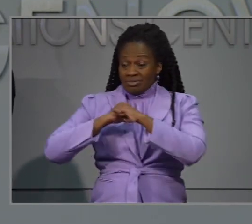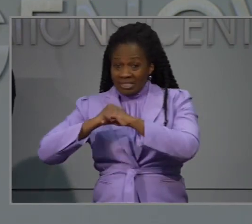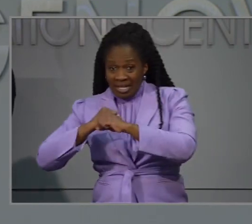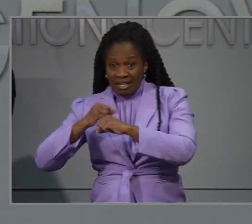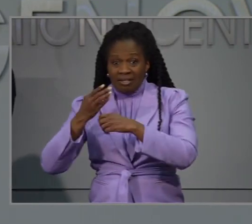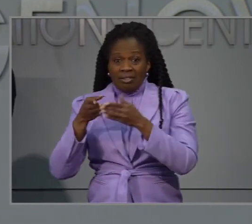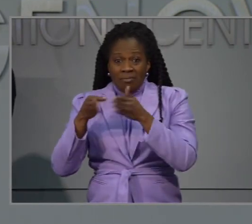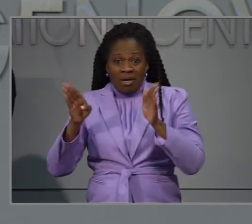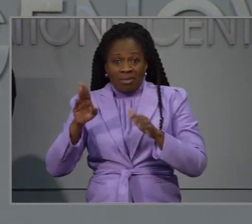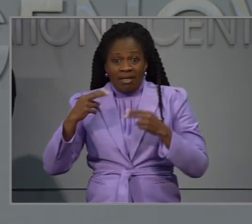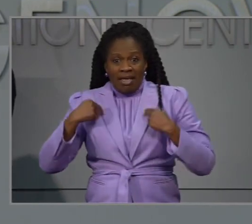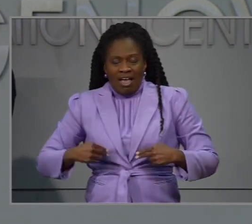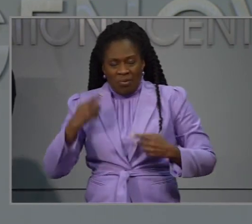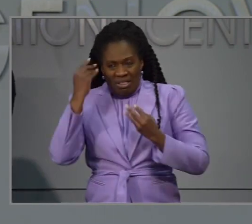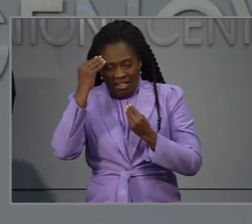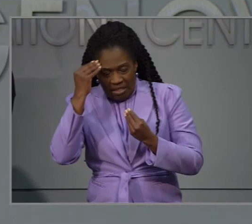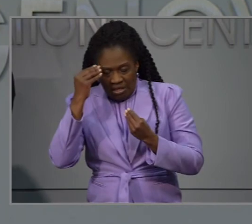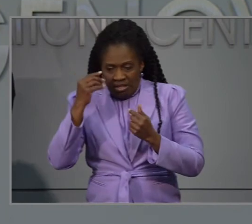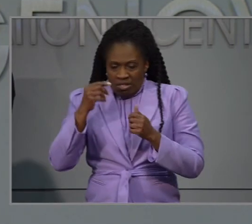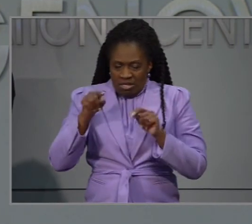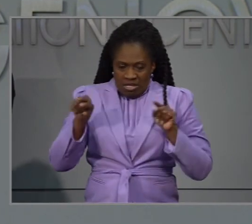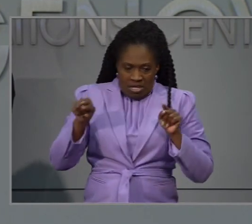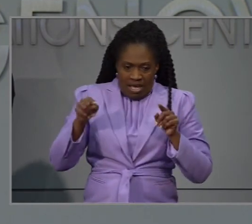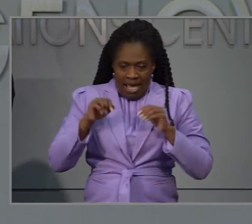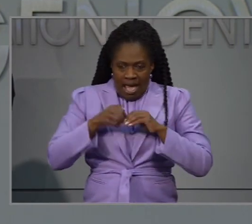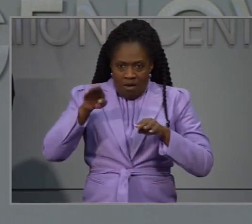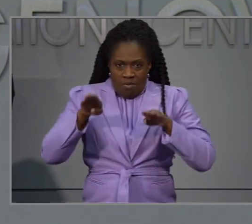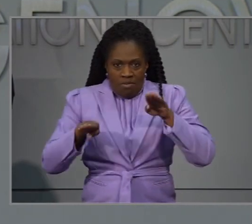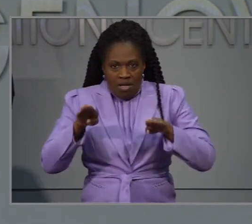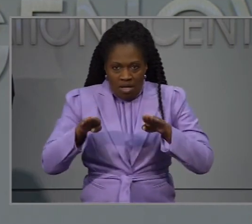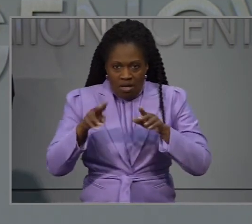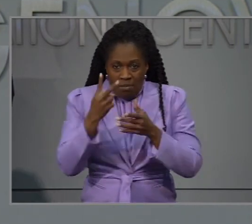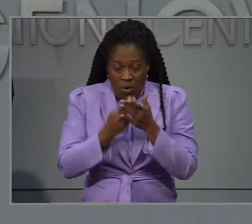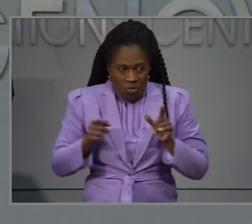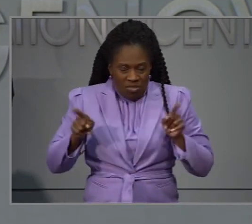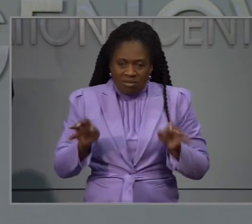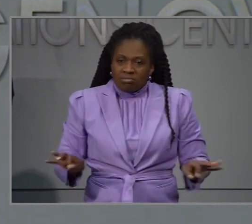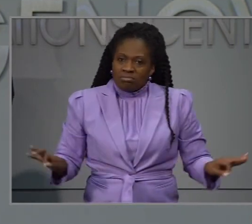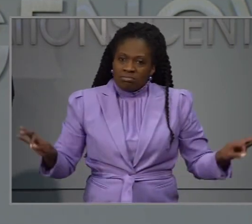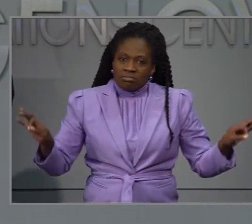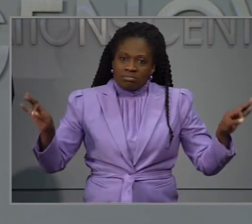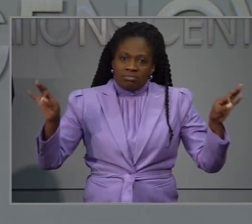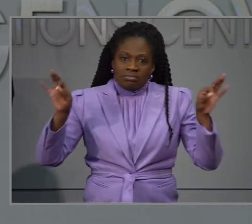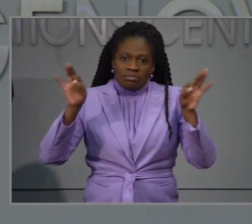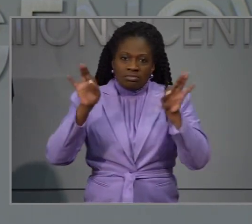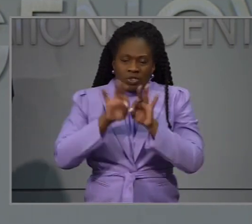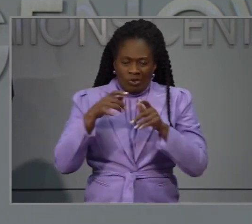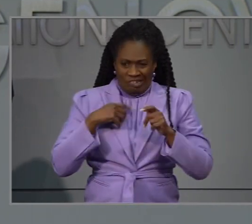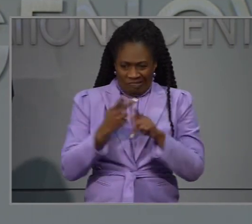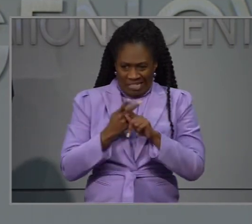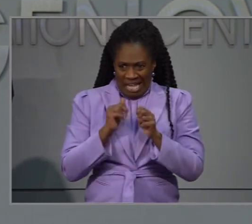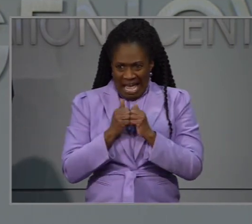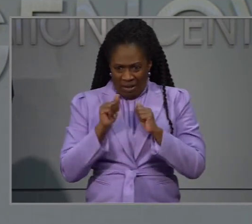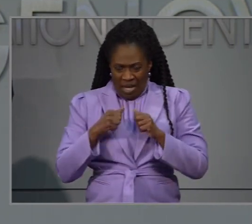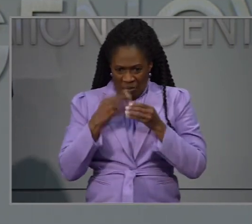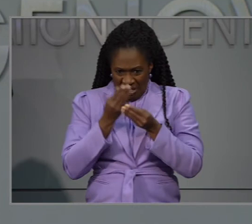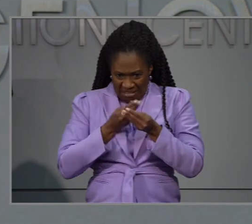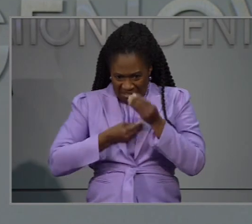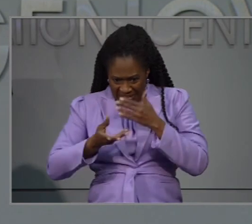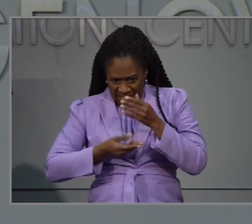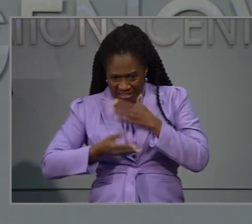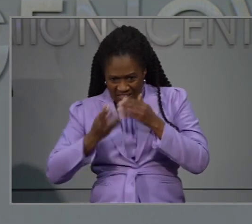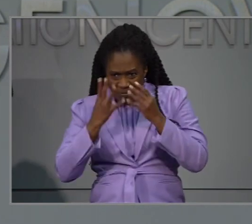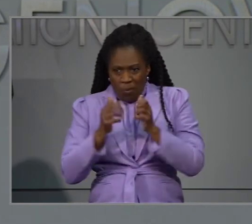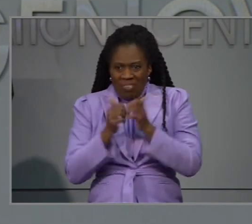así como la salud pública pensamos en esta atención todos los días creemos que ambas cosas son muy importantes y estamos tratando de tener